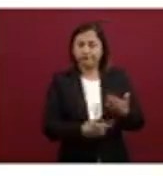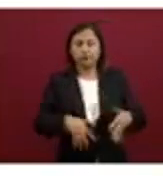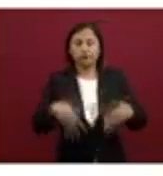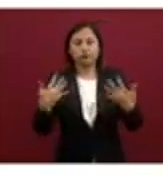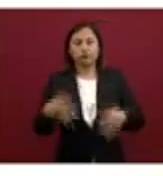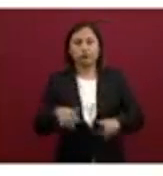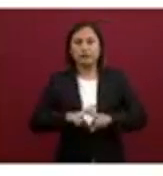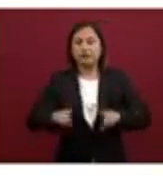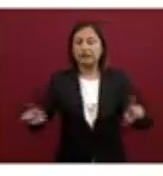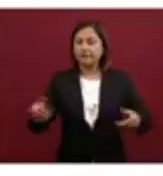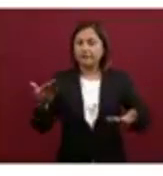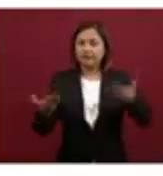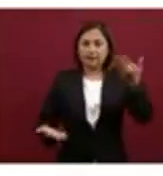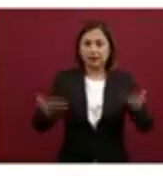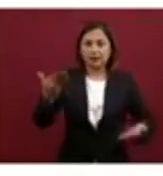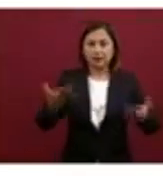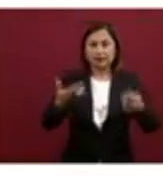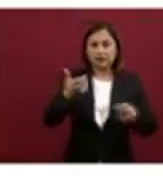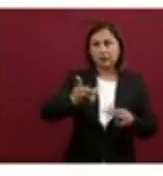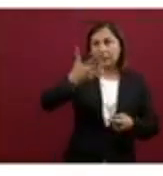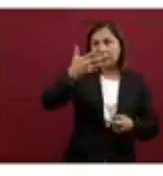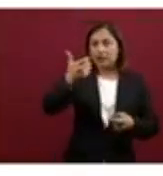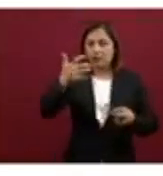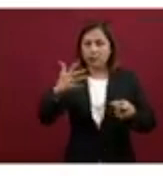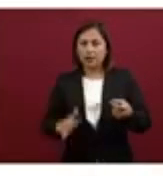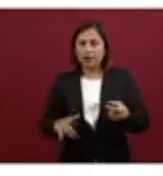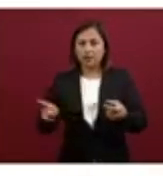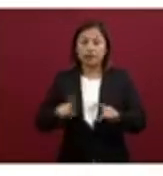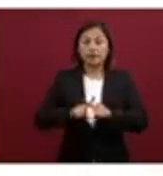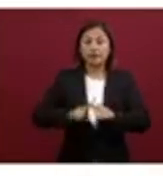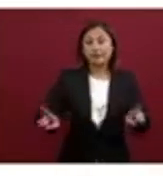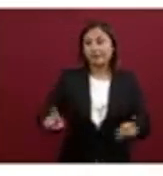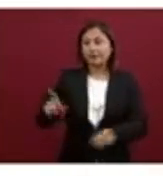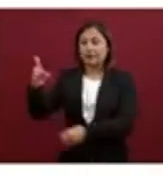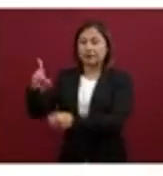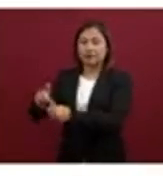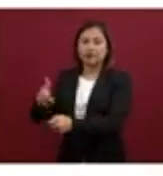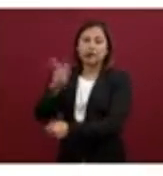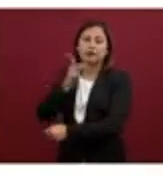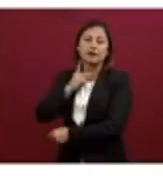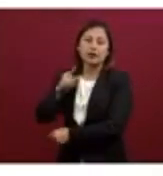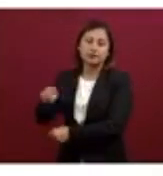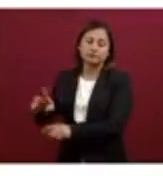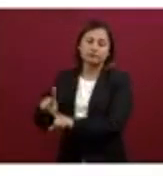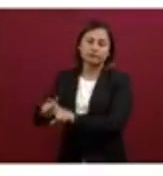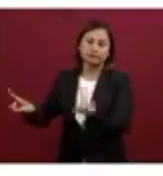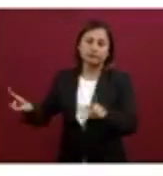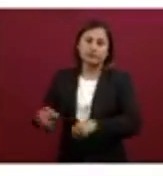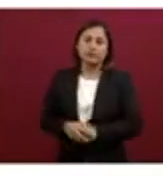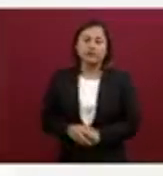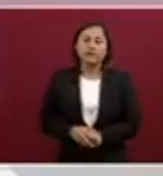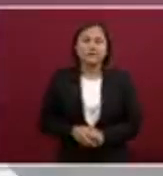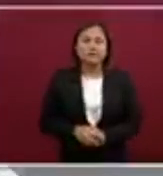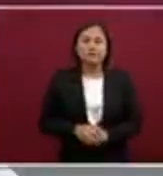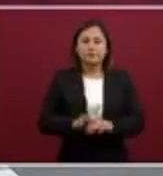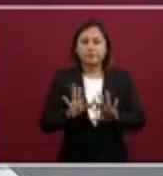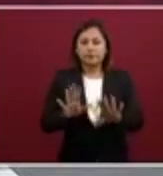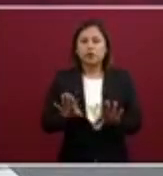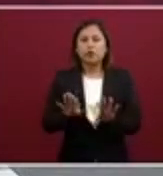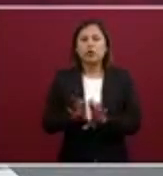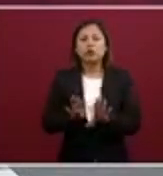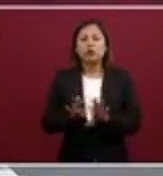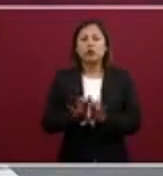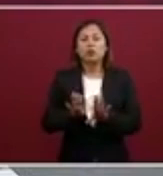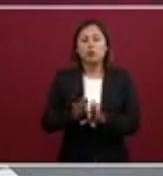significativas entre las que dan más barato y más caro en comparación con las gasolineras. Y si nos vamos a cómo consume el gas